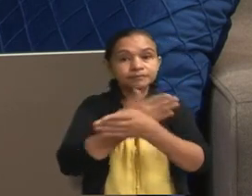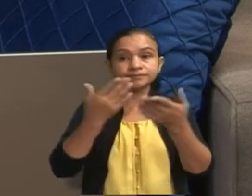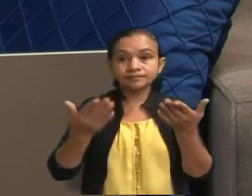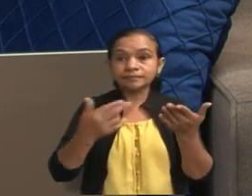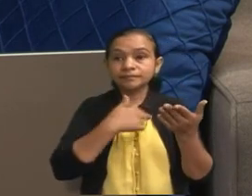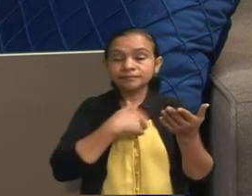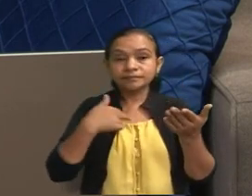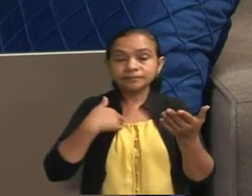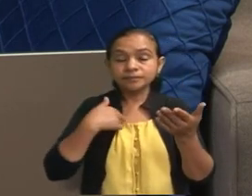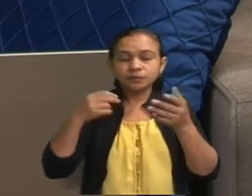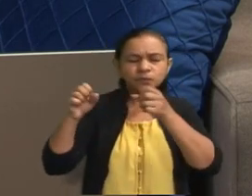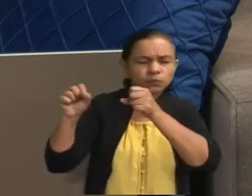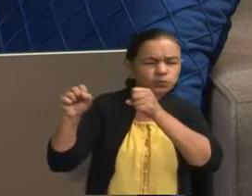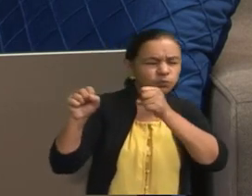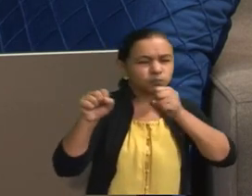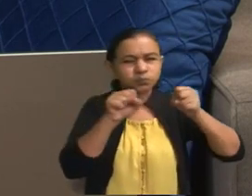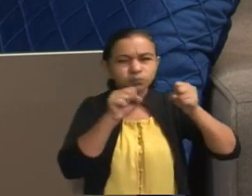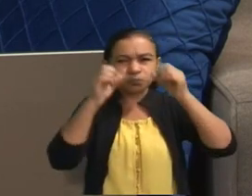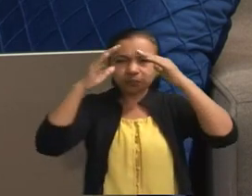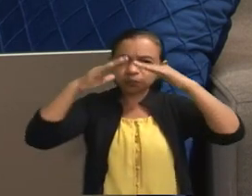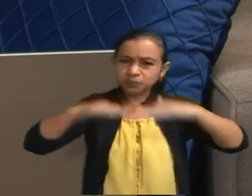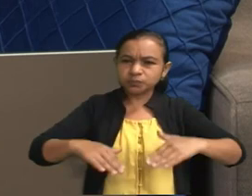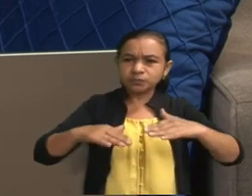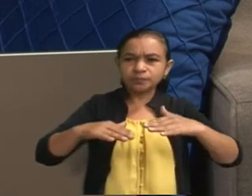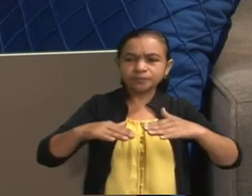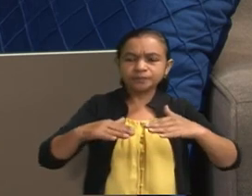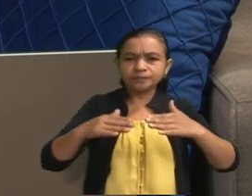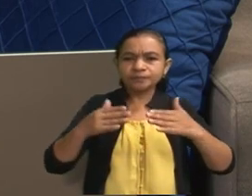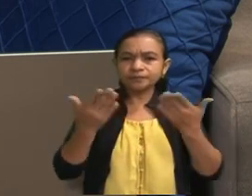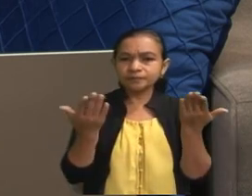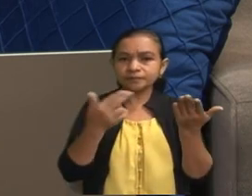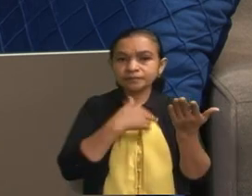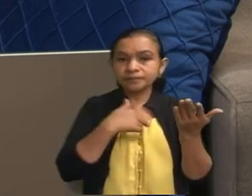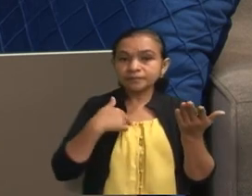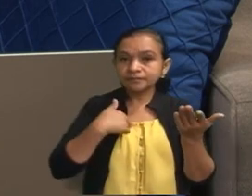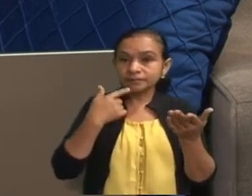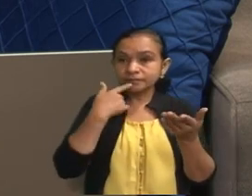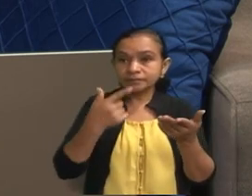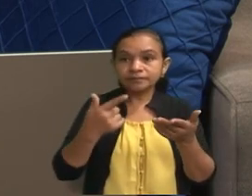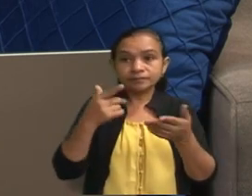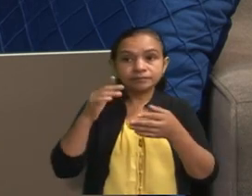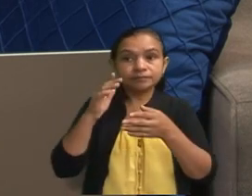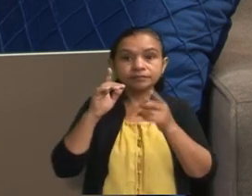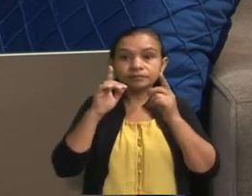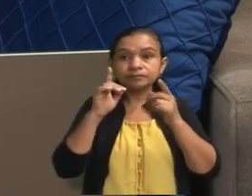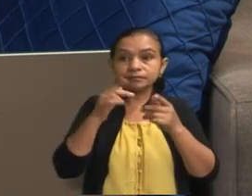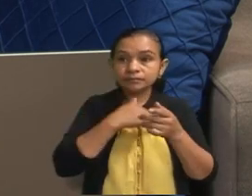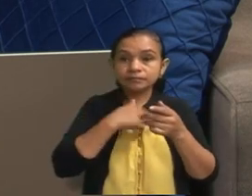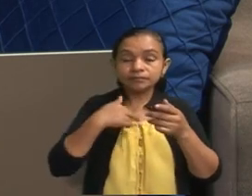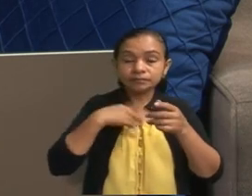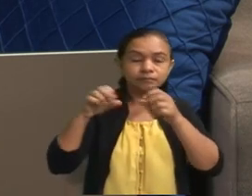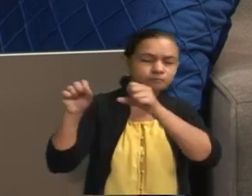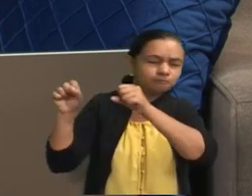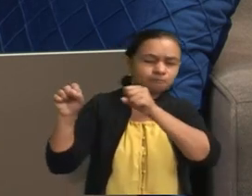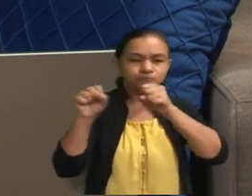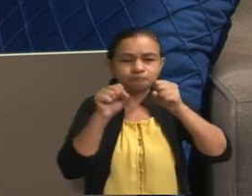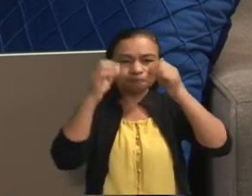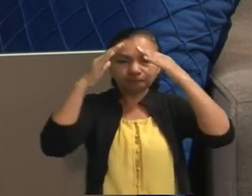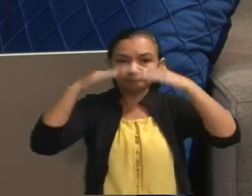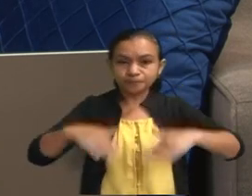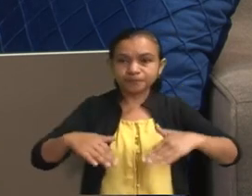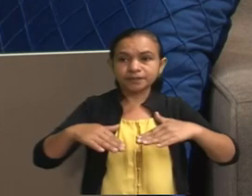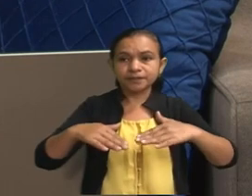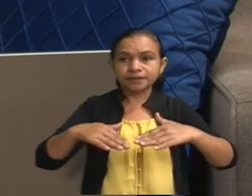un terremoto grande, no pudimos hacer nada más que decir, bueno, hubo un terremoto grande